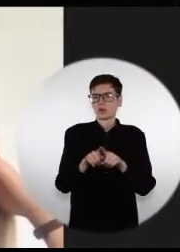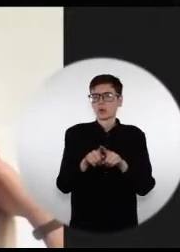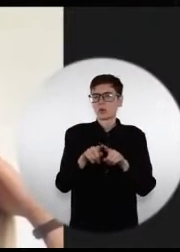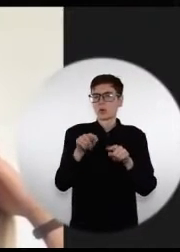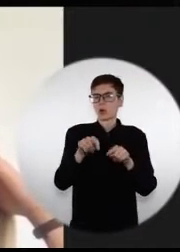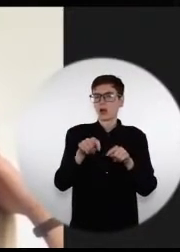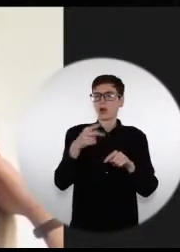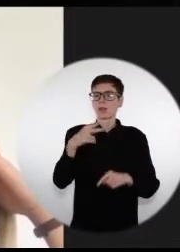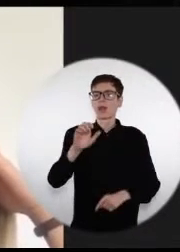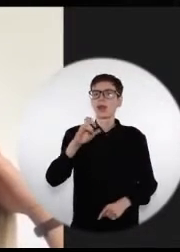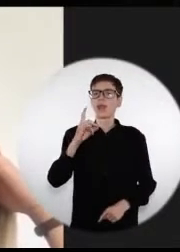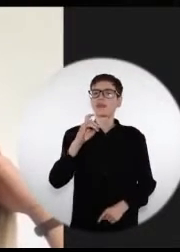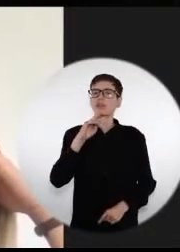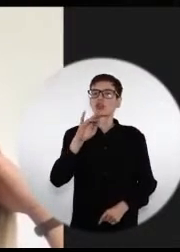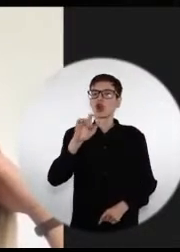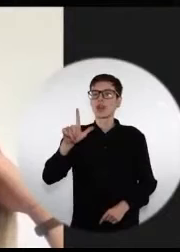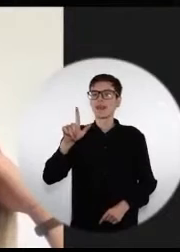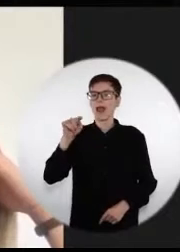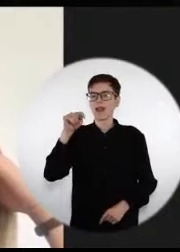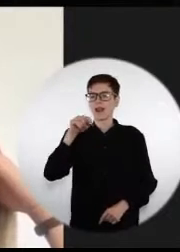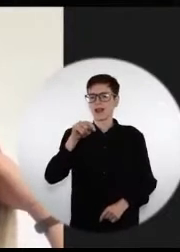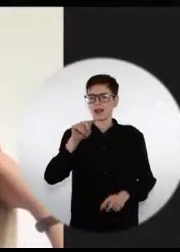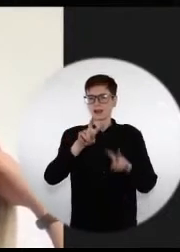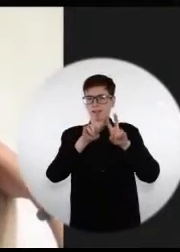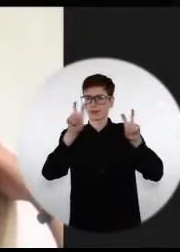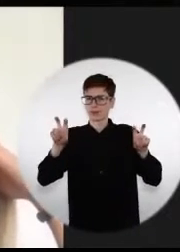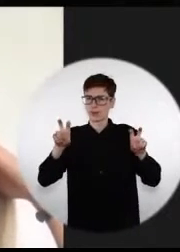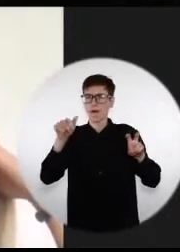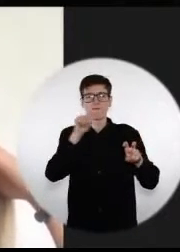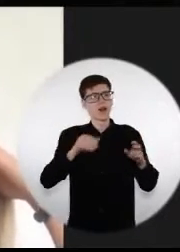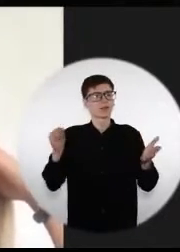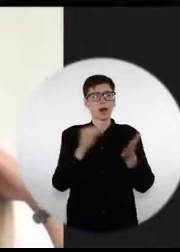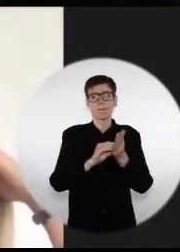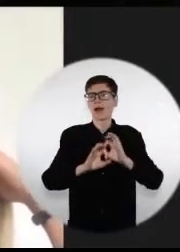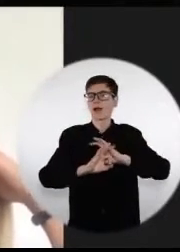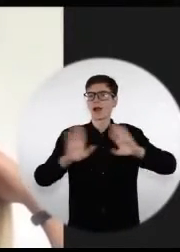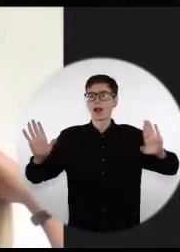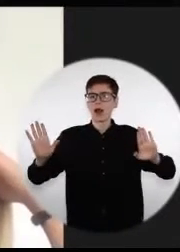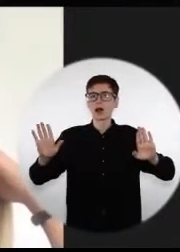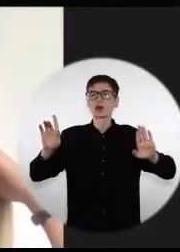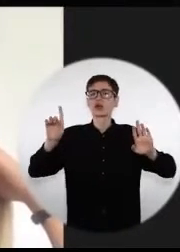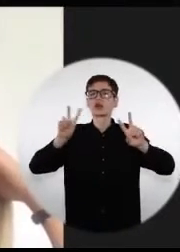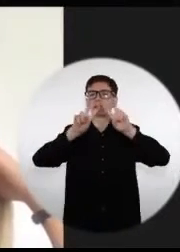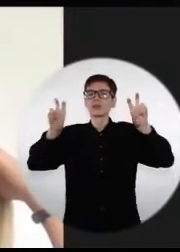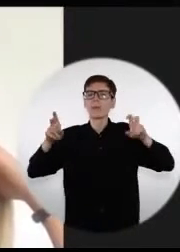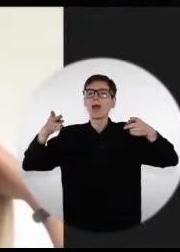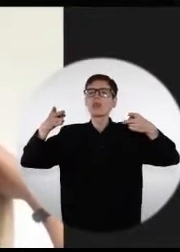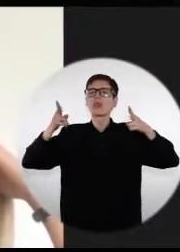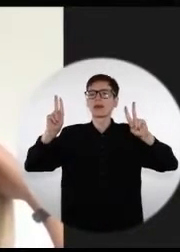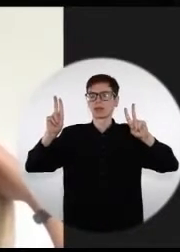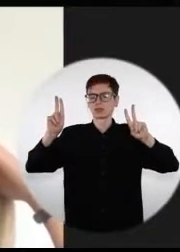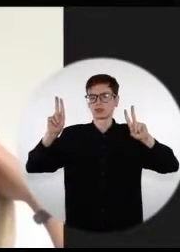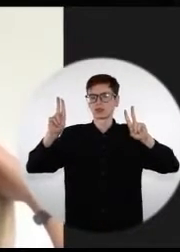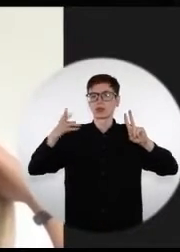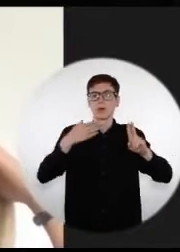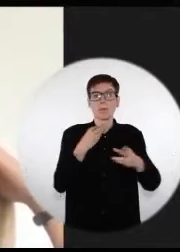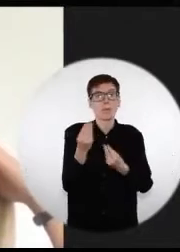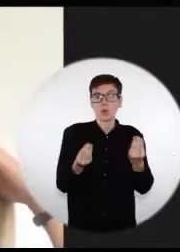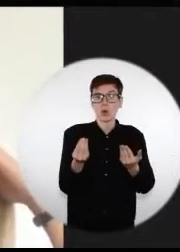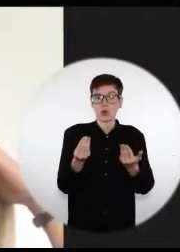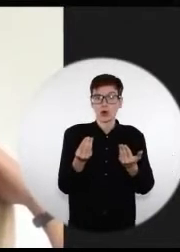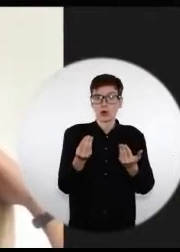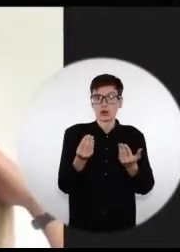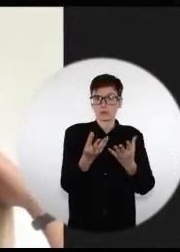lado que un tema súper como súper específico desde el puro integridad del rubro editorial